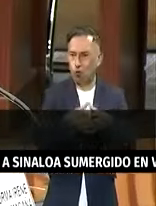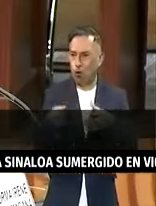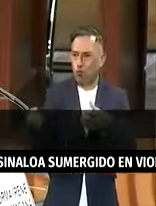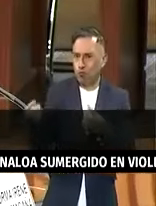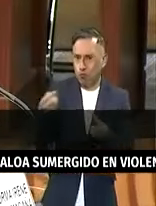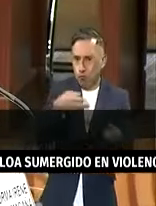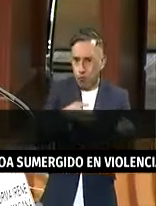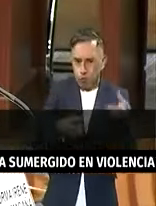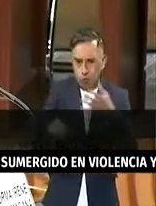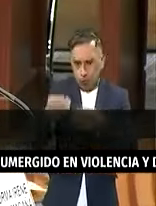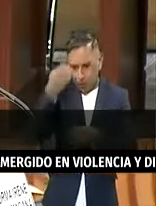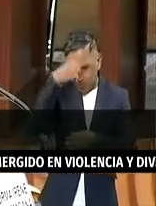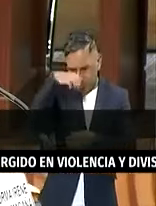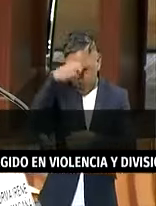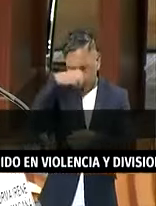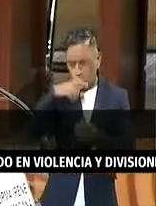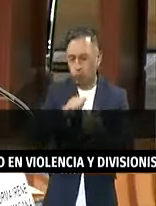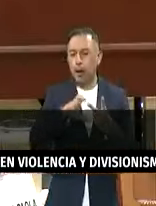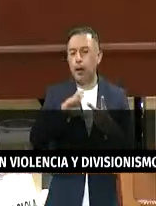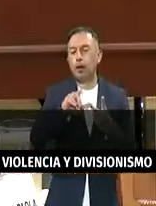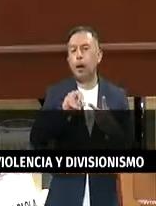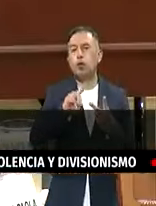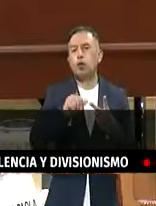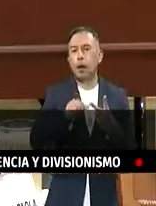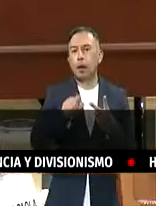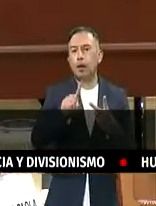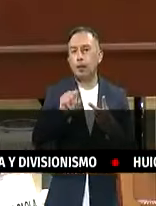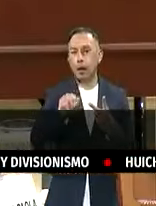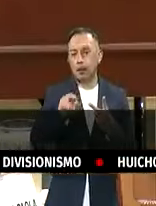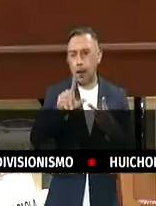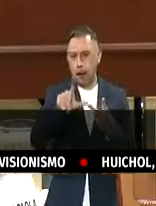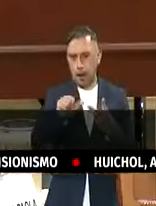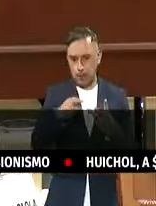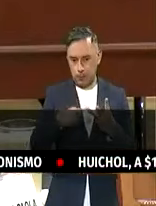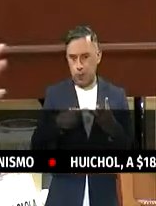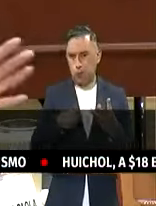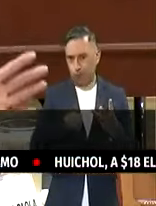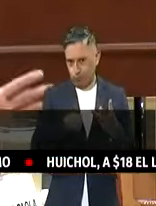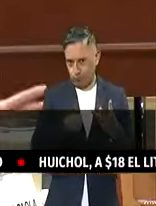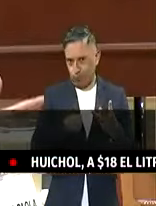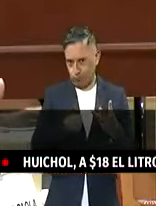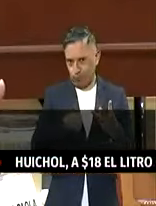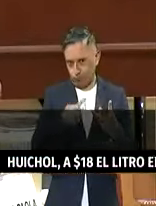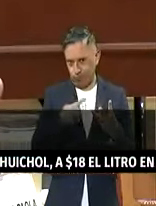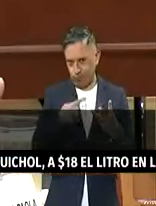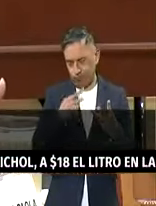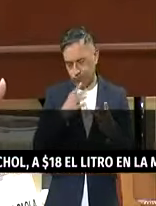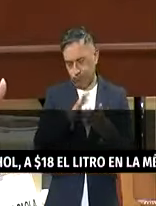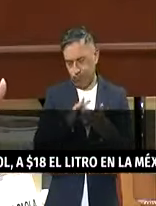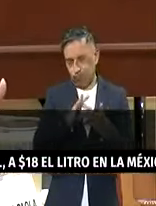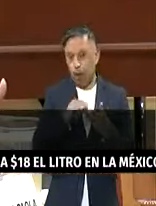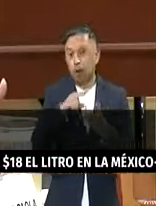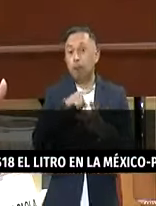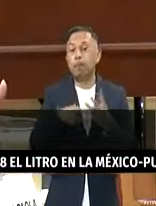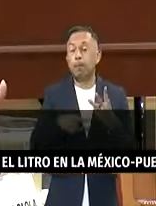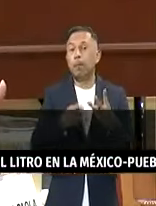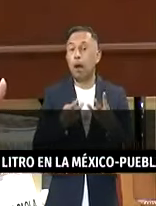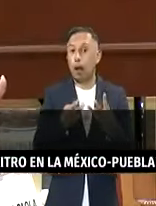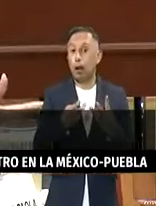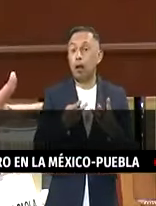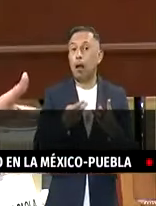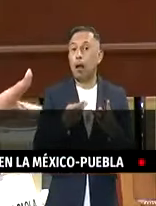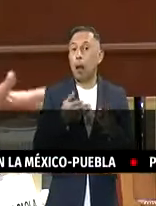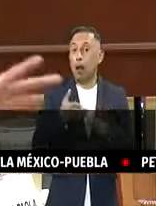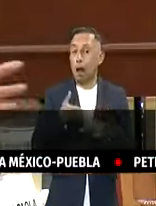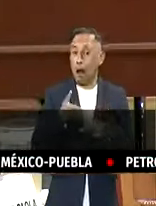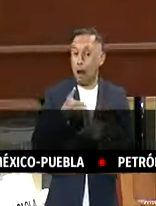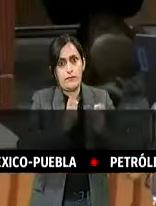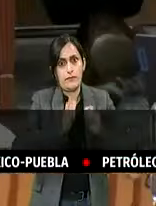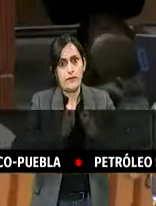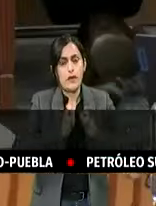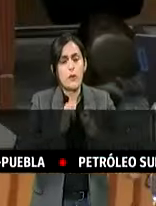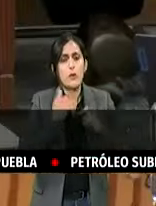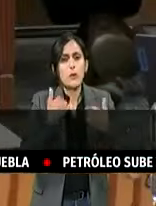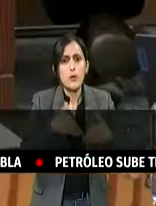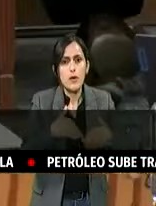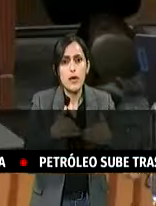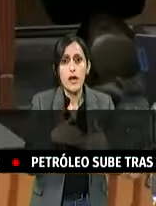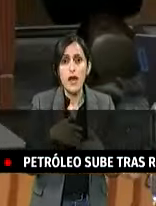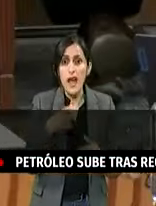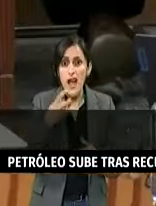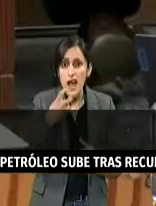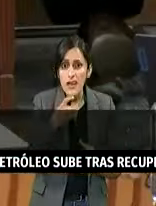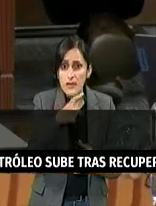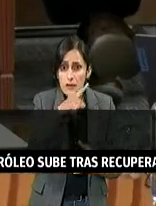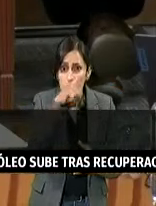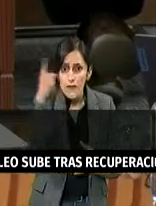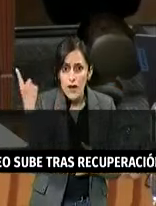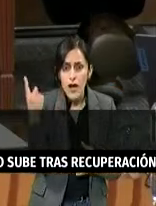pasaría al Consejo General. Pero lo que quiero preguntarle es, ¿cómo es el proceso? ¿Qué es lo que se espera que hoy